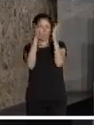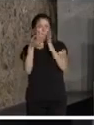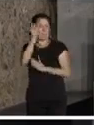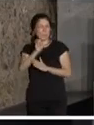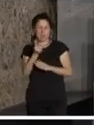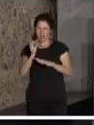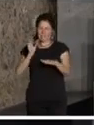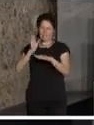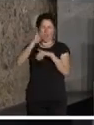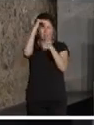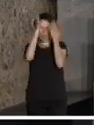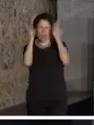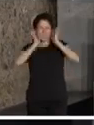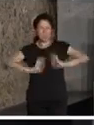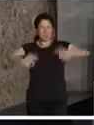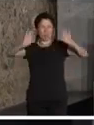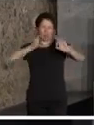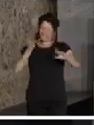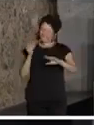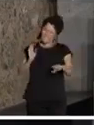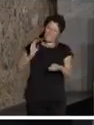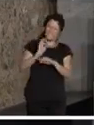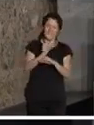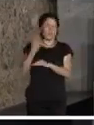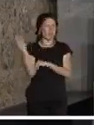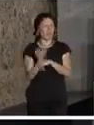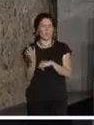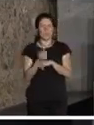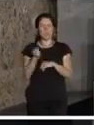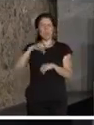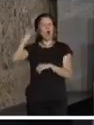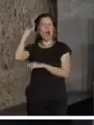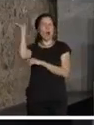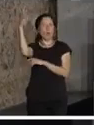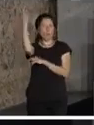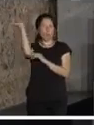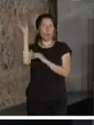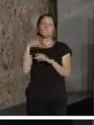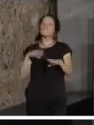primaria en atención especializada y en ambulancia